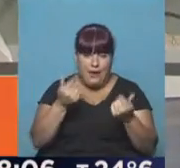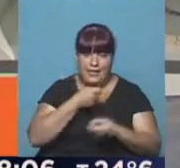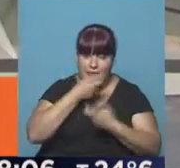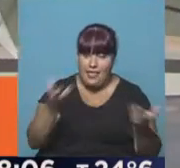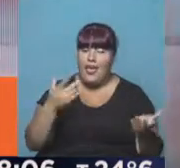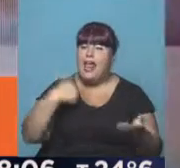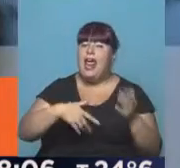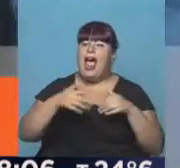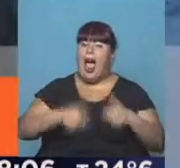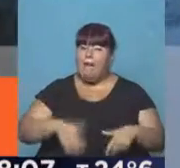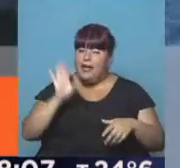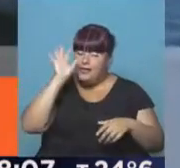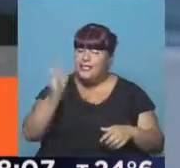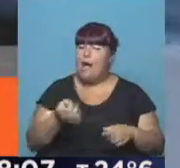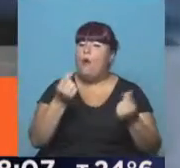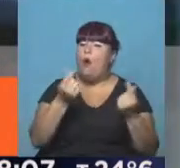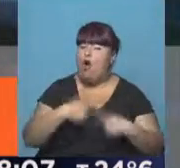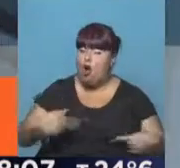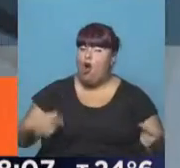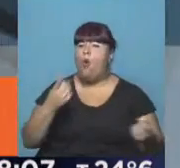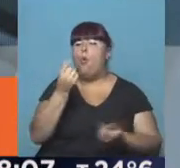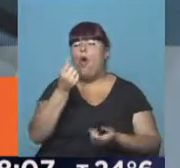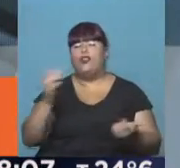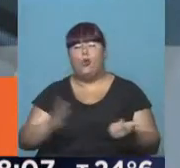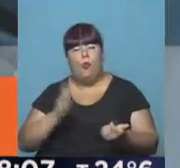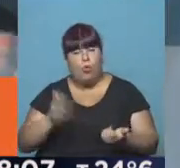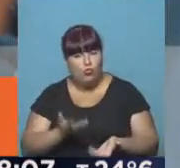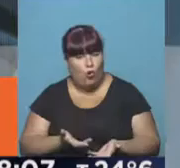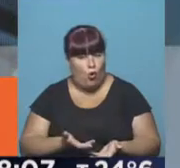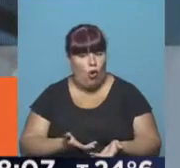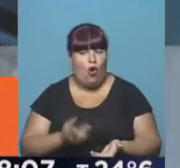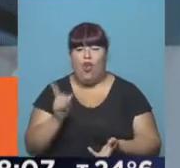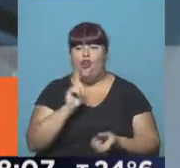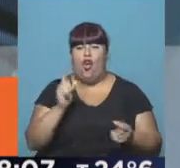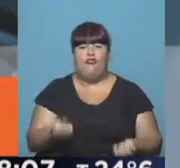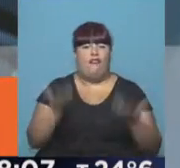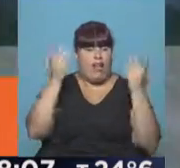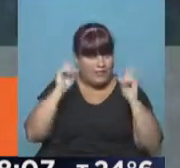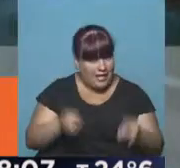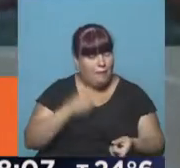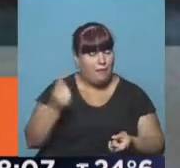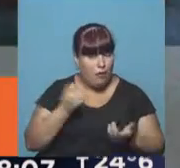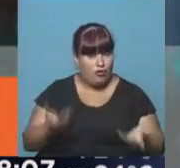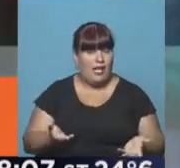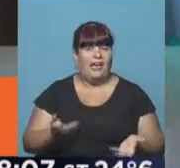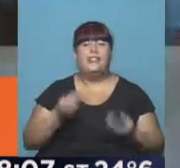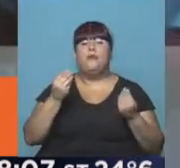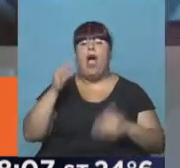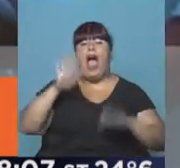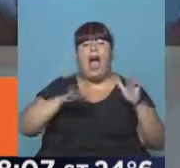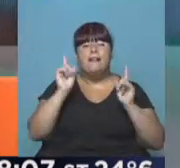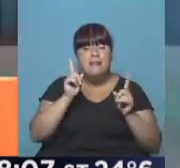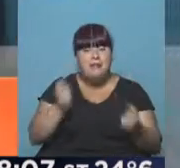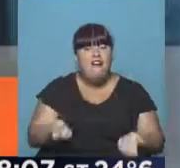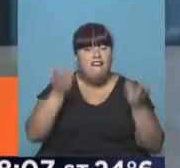sabiendo que el ama de casa sepa cuánto valen las cosas cuando cobra el productor o sea que no haya inflación también es muy importante porque muchas veces la